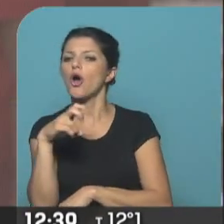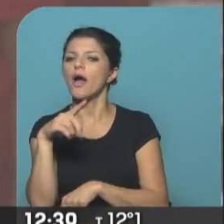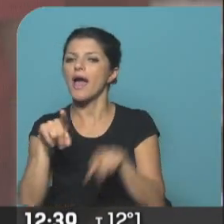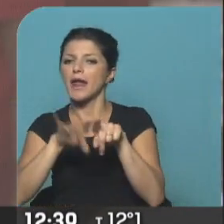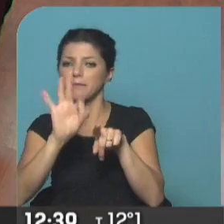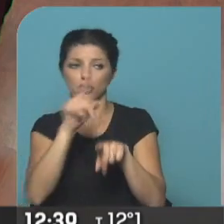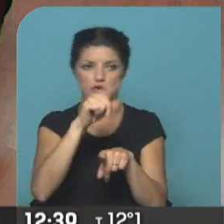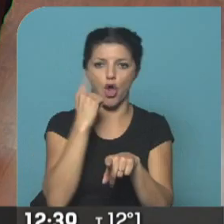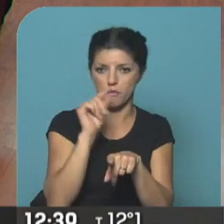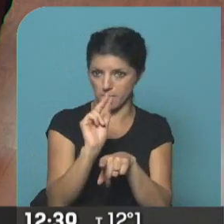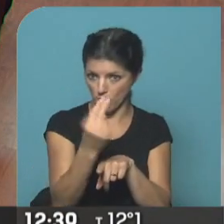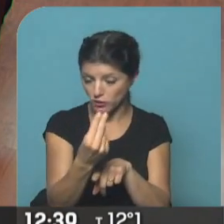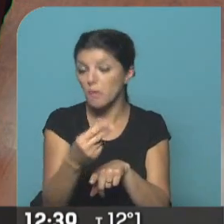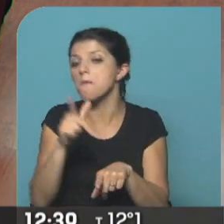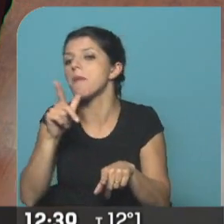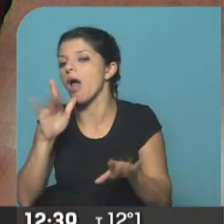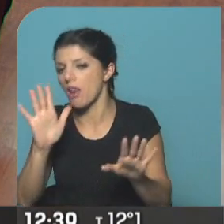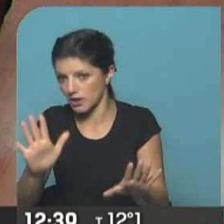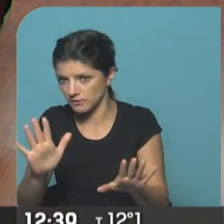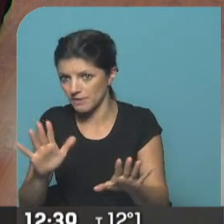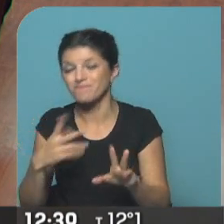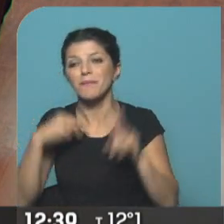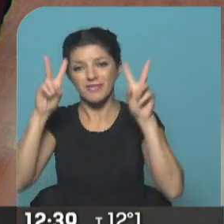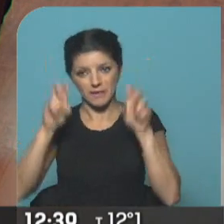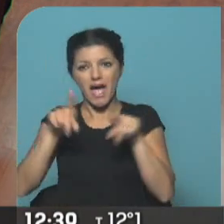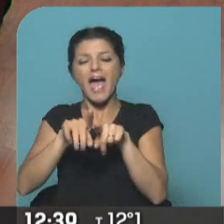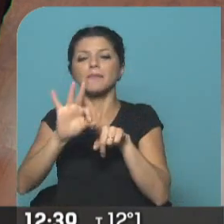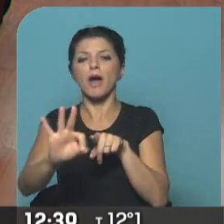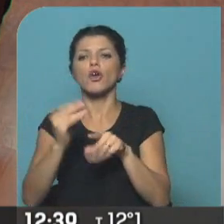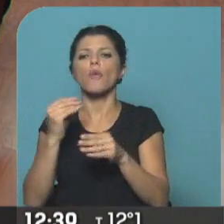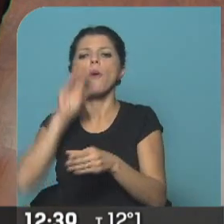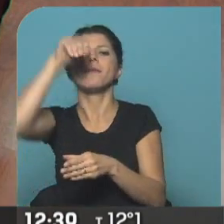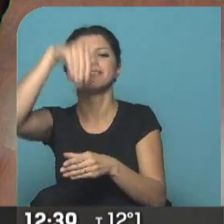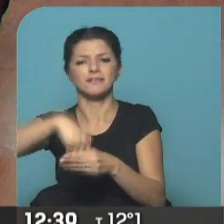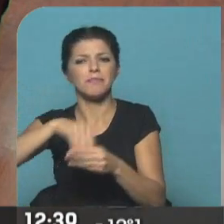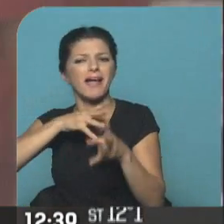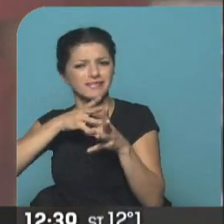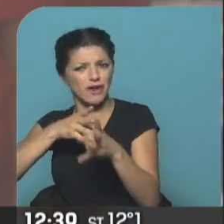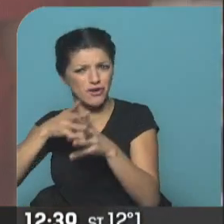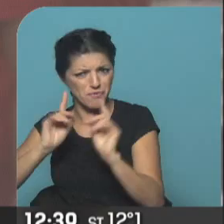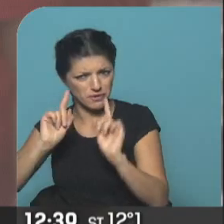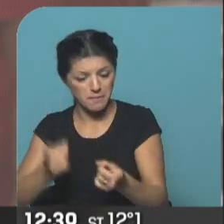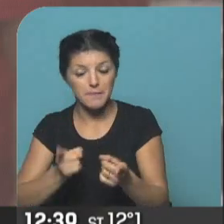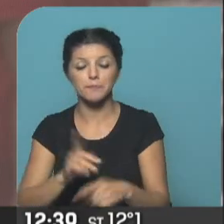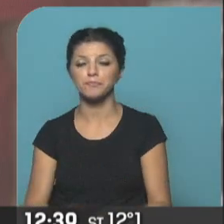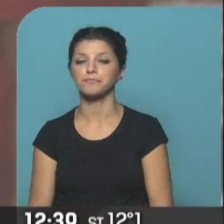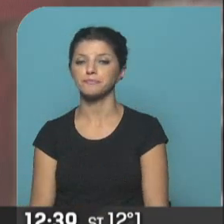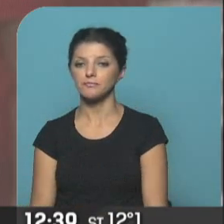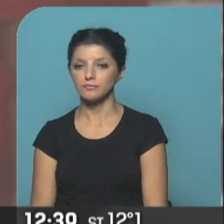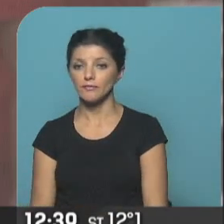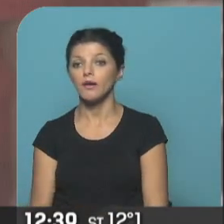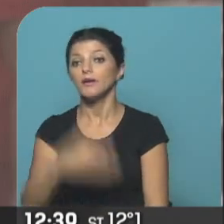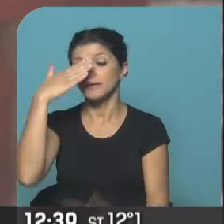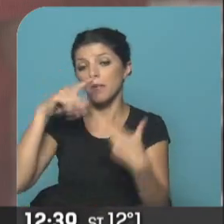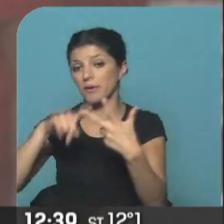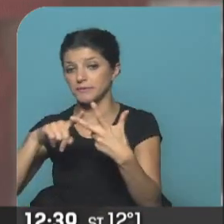fue abatido, aparentemente, y esto también es un tema, los hermanos cómo participan en el terrorismo en estos casos, y luego